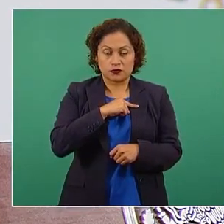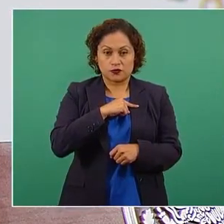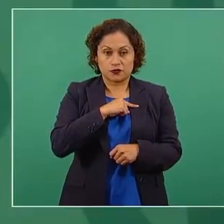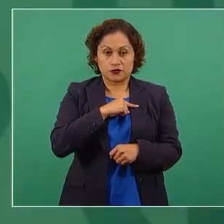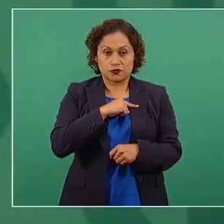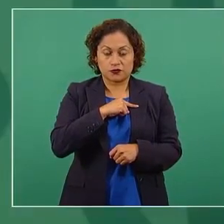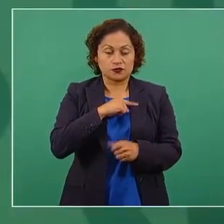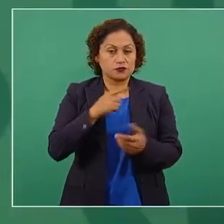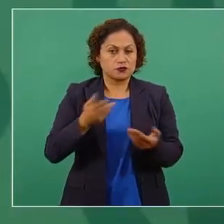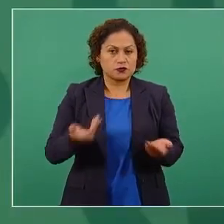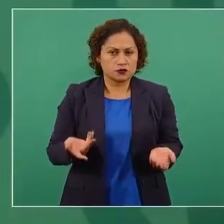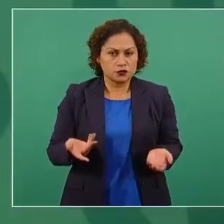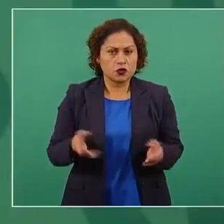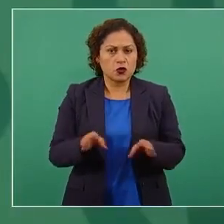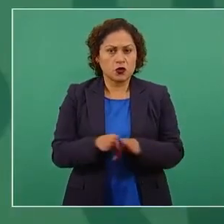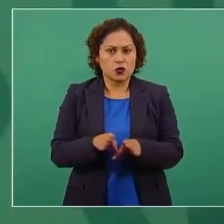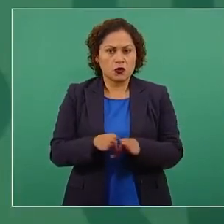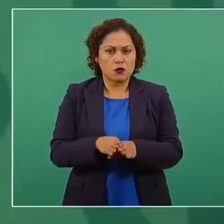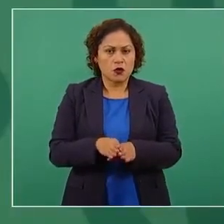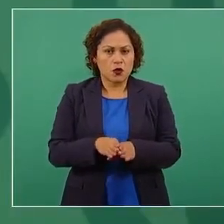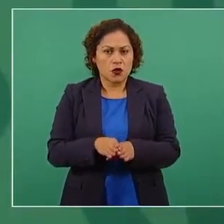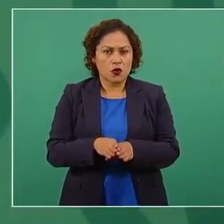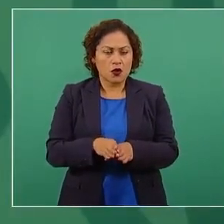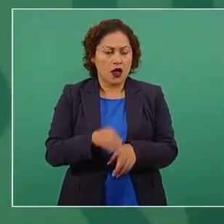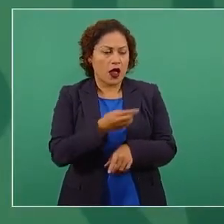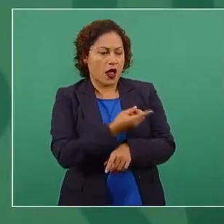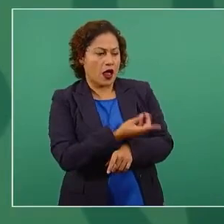convertirlos en víctimas,